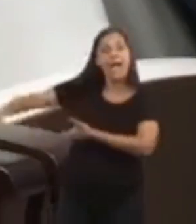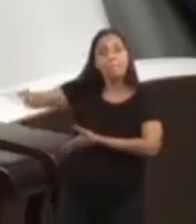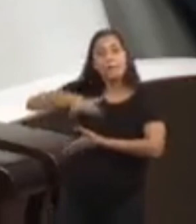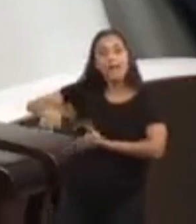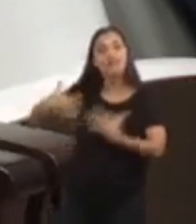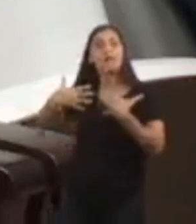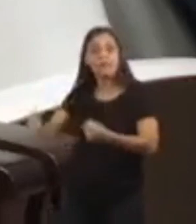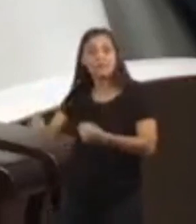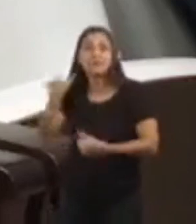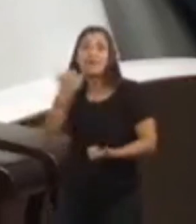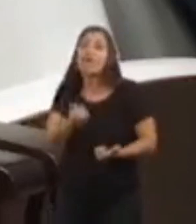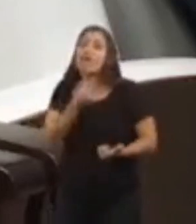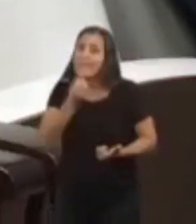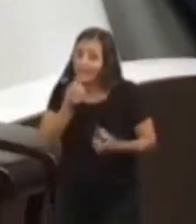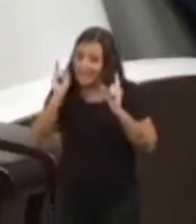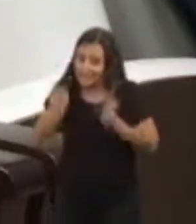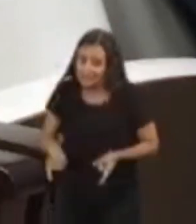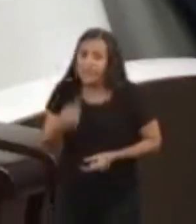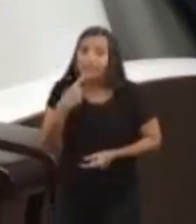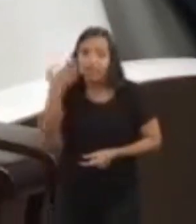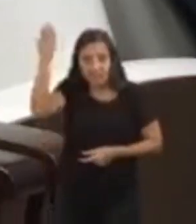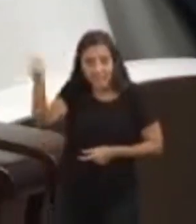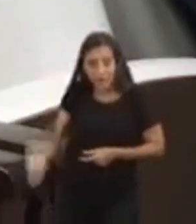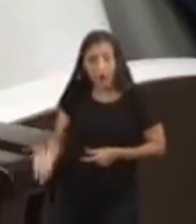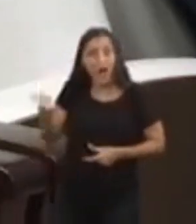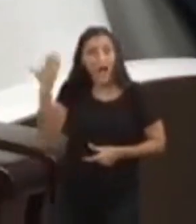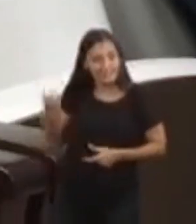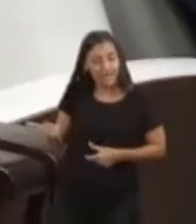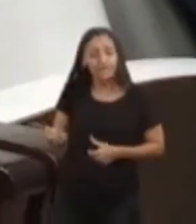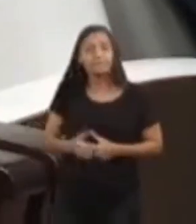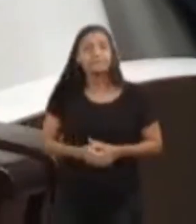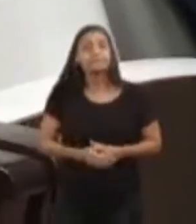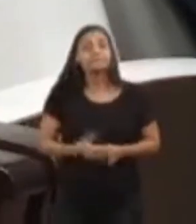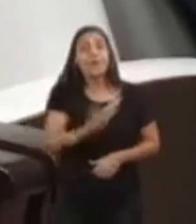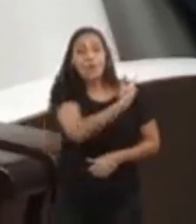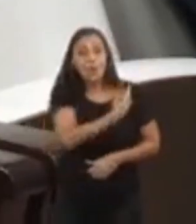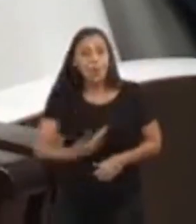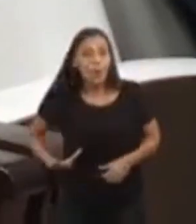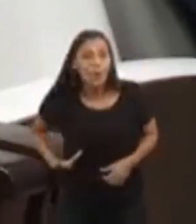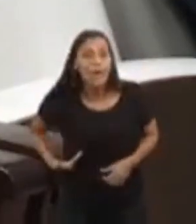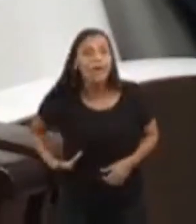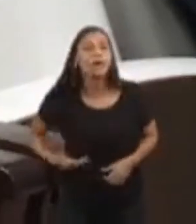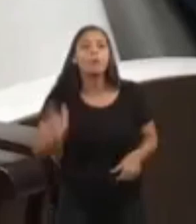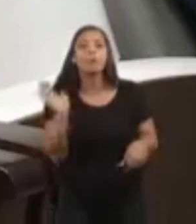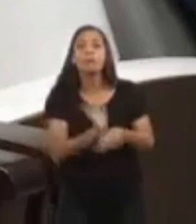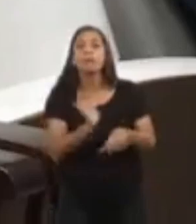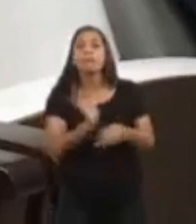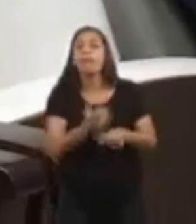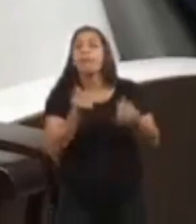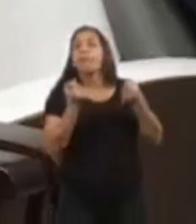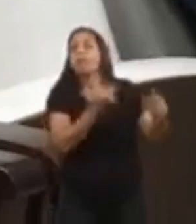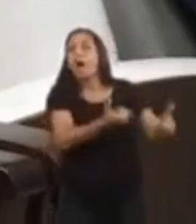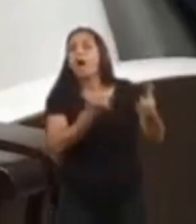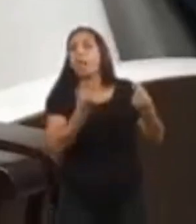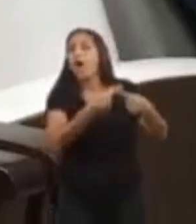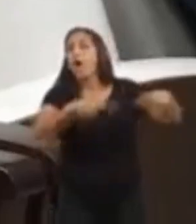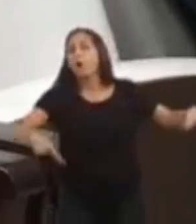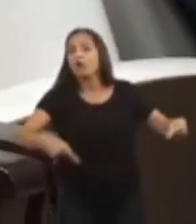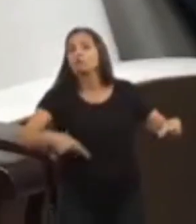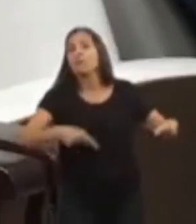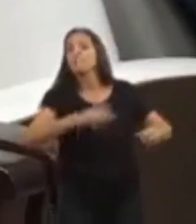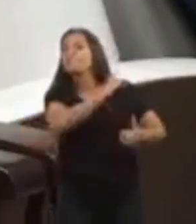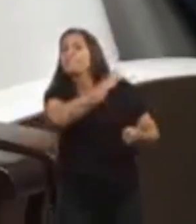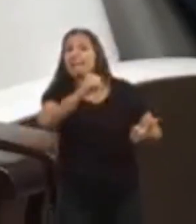declaraciones y cito un textual dijo Claudio de lo copita ayer el gobierno tira un balde de para que algo quede